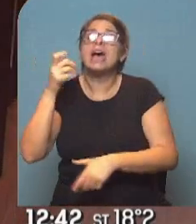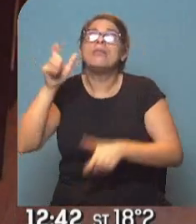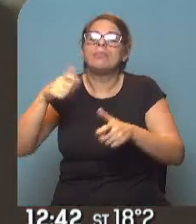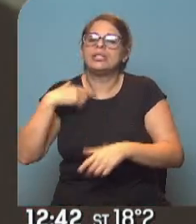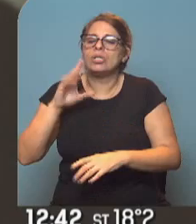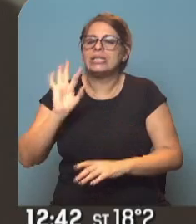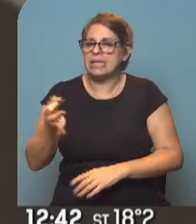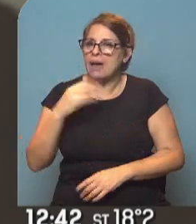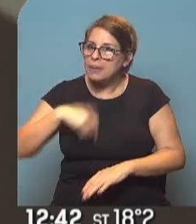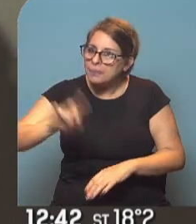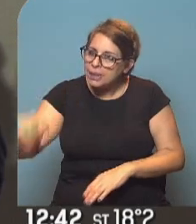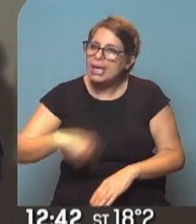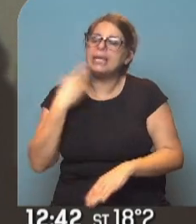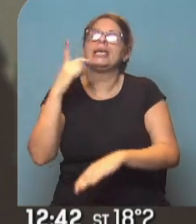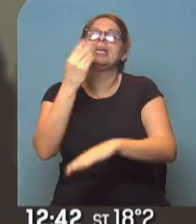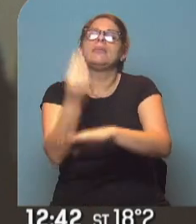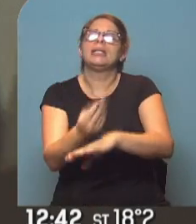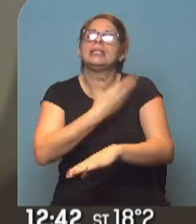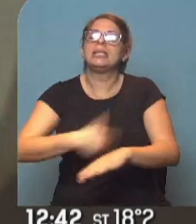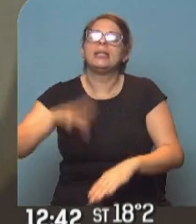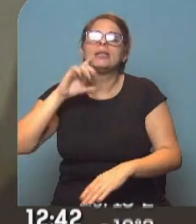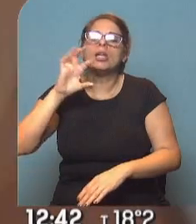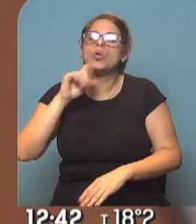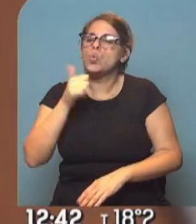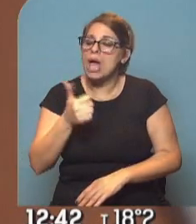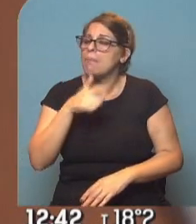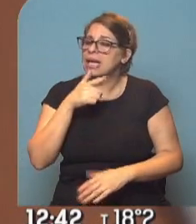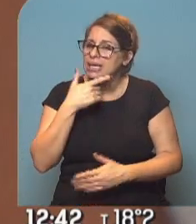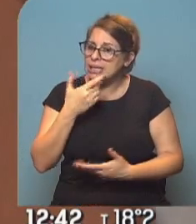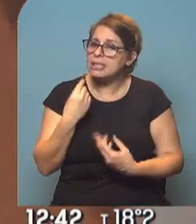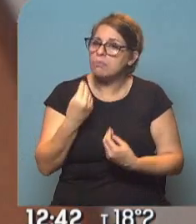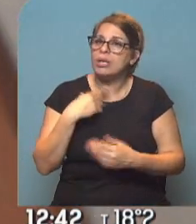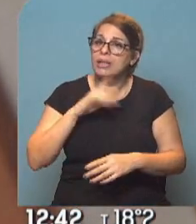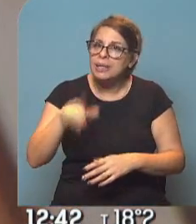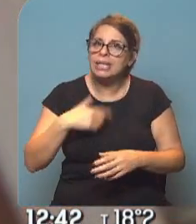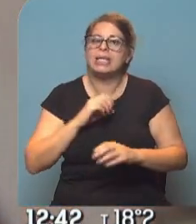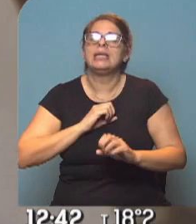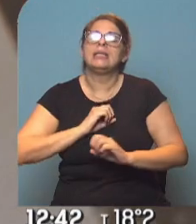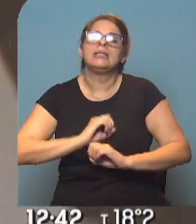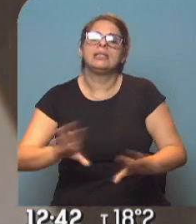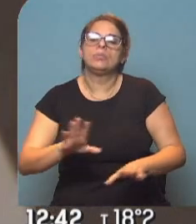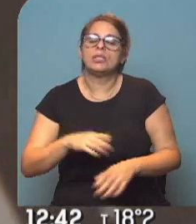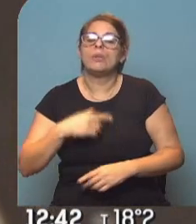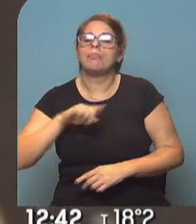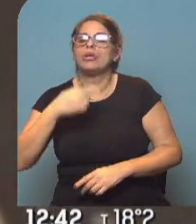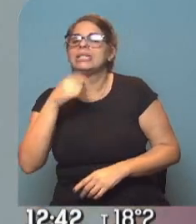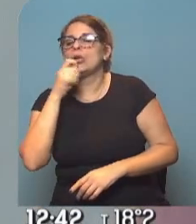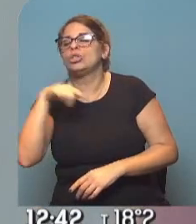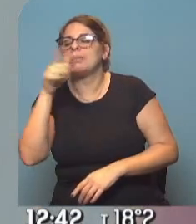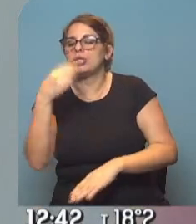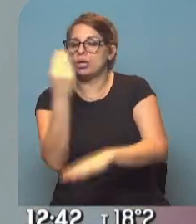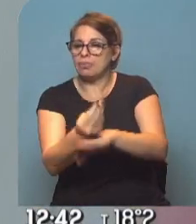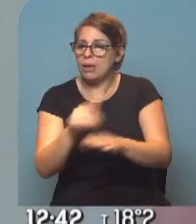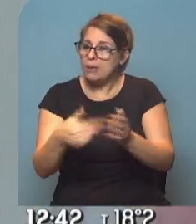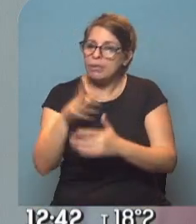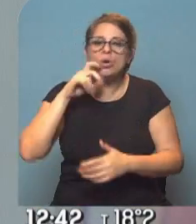llegara y ya tenían, digamos, la sensación de que Lula podía ser la contención de algo mucho peor. En el caso de López Obrador todavía hay un sector empresario que le